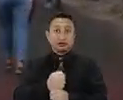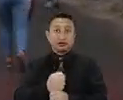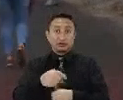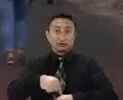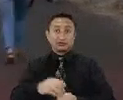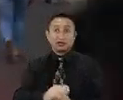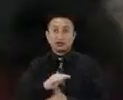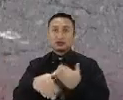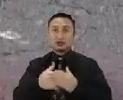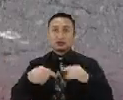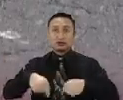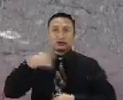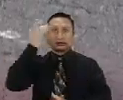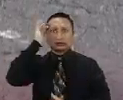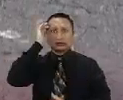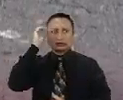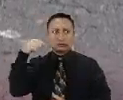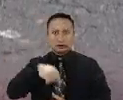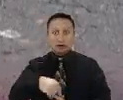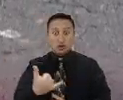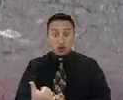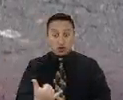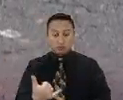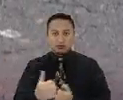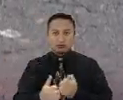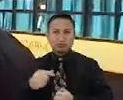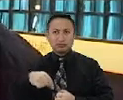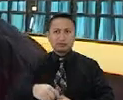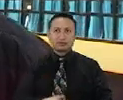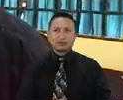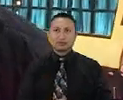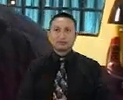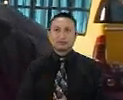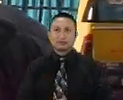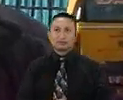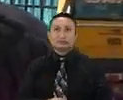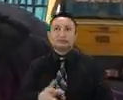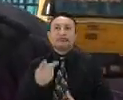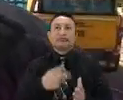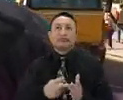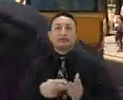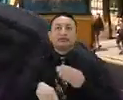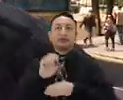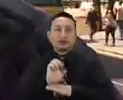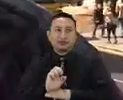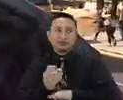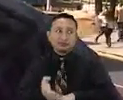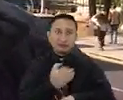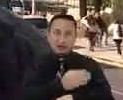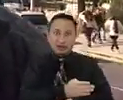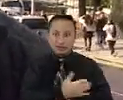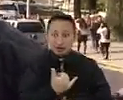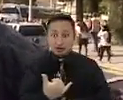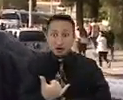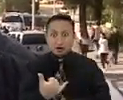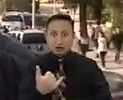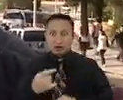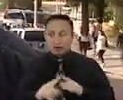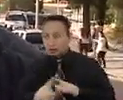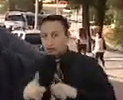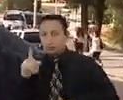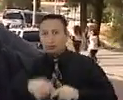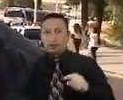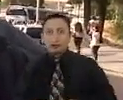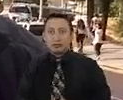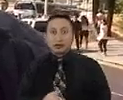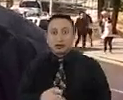Todos están preocupados por la ola de violencia que se vive en el país. Bueno, está pasando aquí en este país, no era así antes, ahora no hay ni cómo salir, ahora toca salir